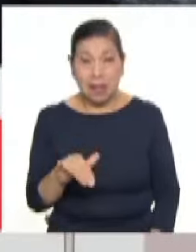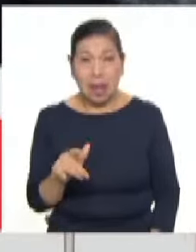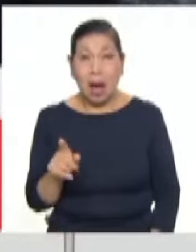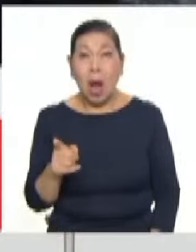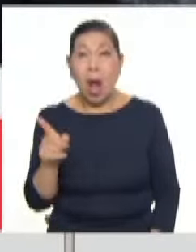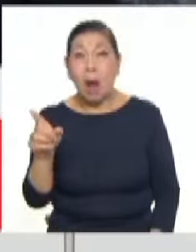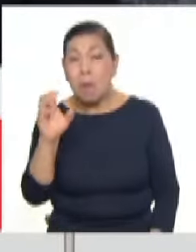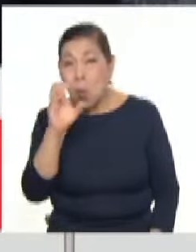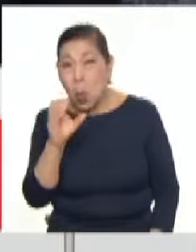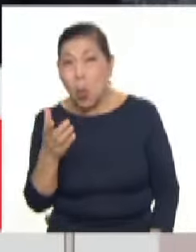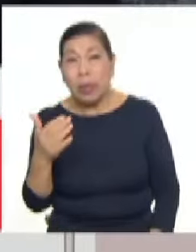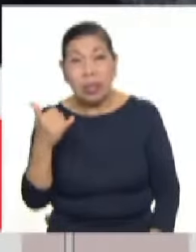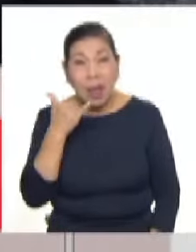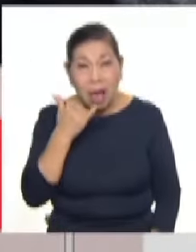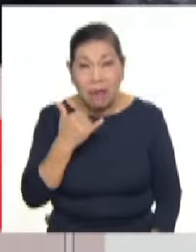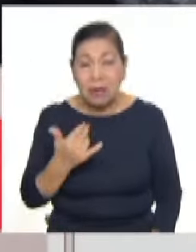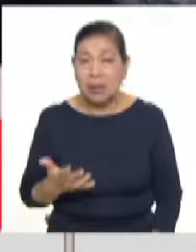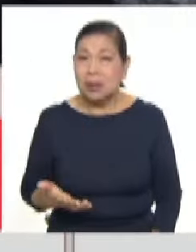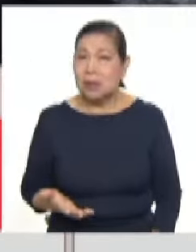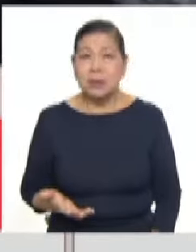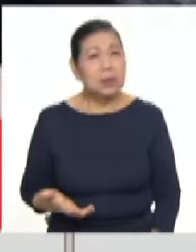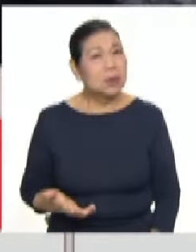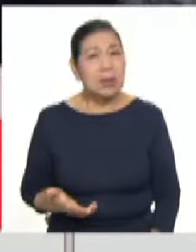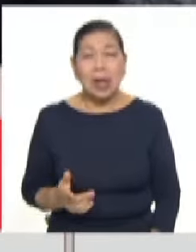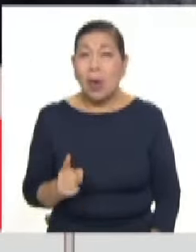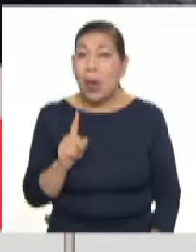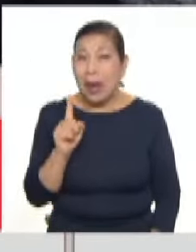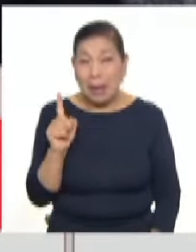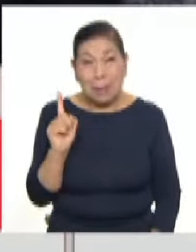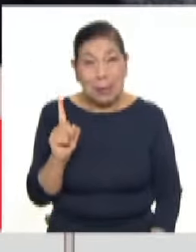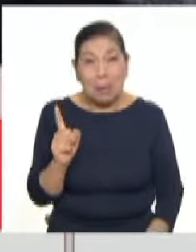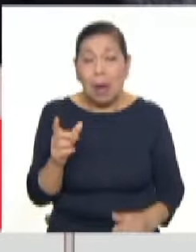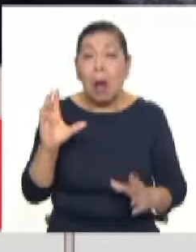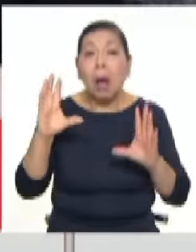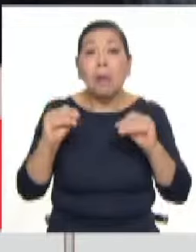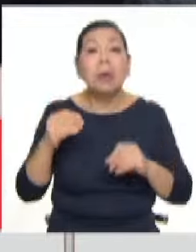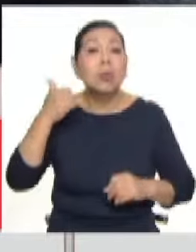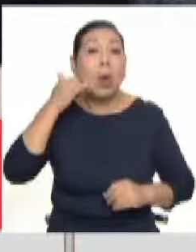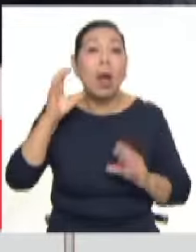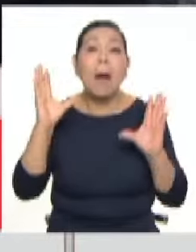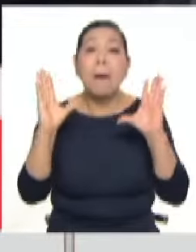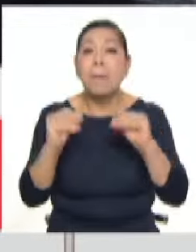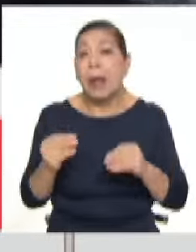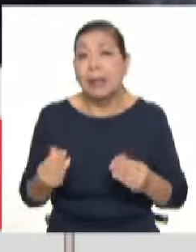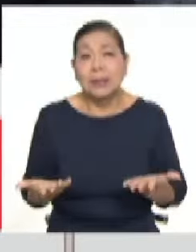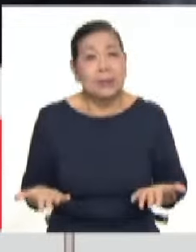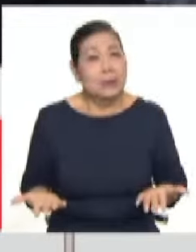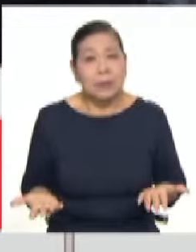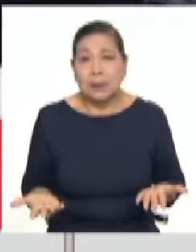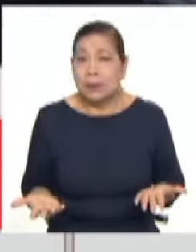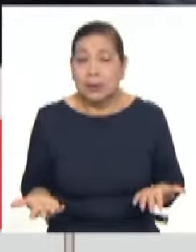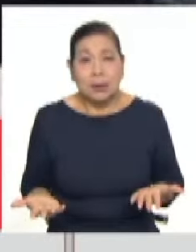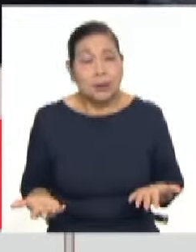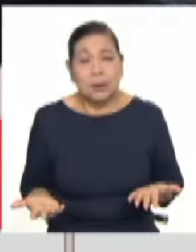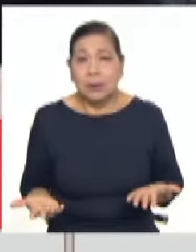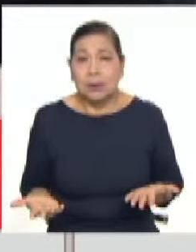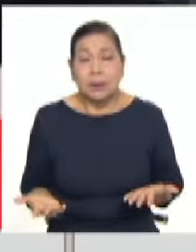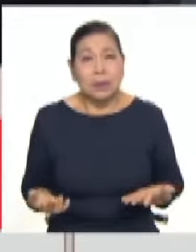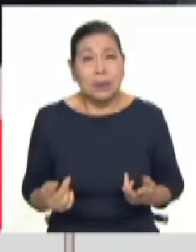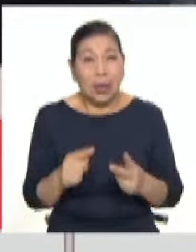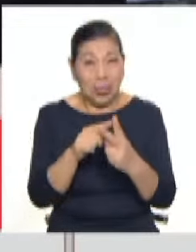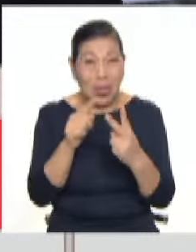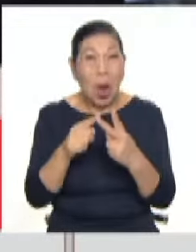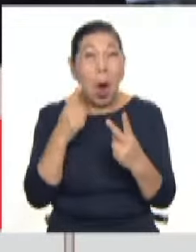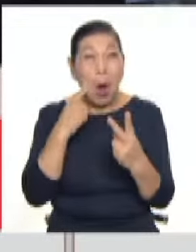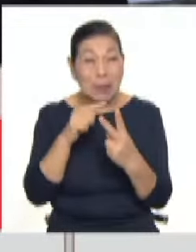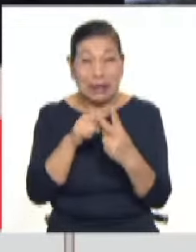comunicarse con él, a su número de teléfono? Desde el día uno el celular está apagado. Desde el celular de los